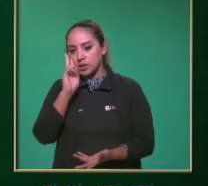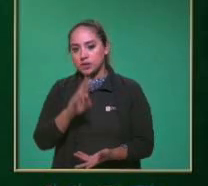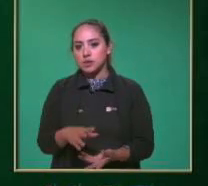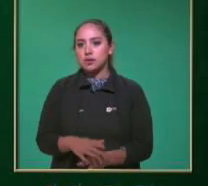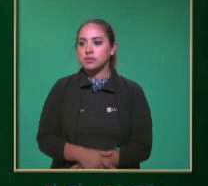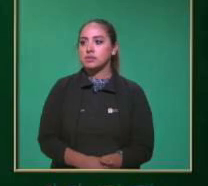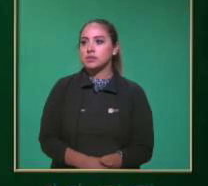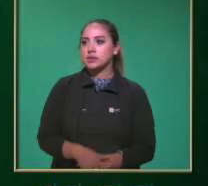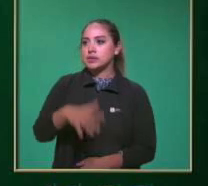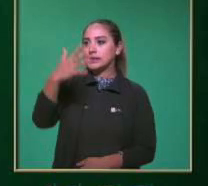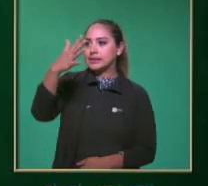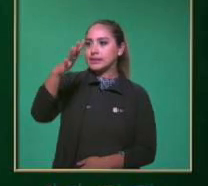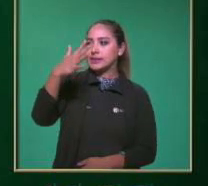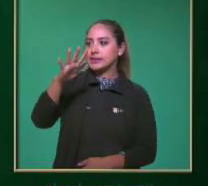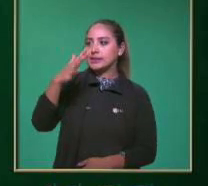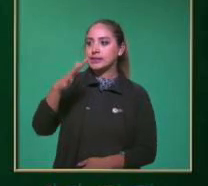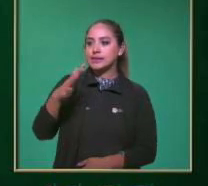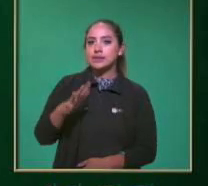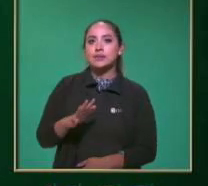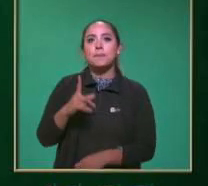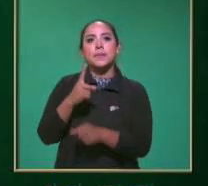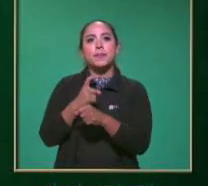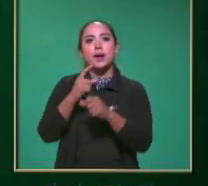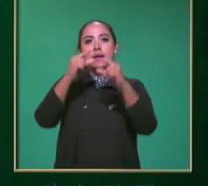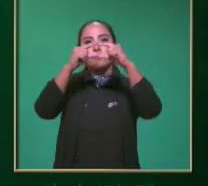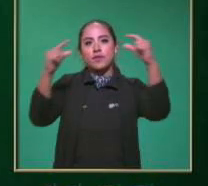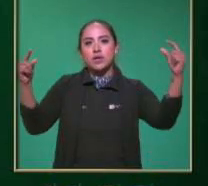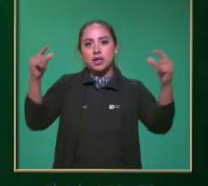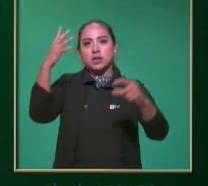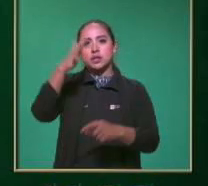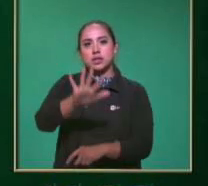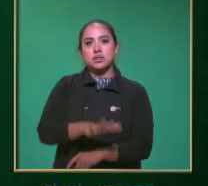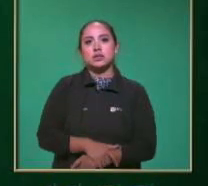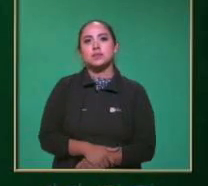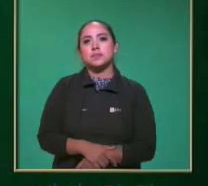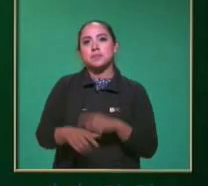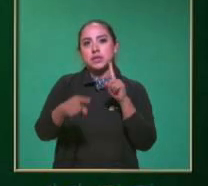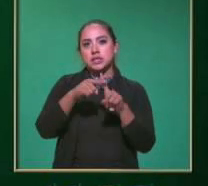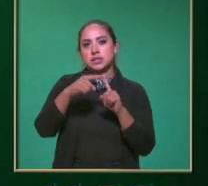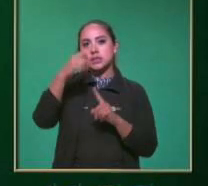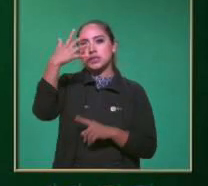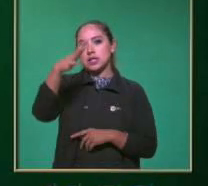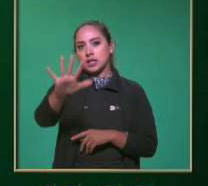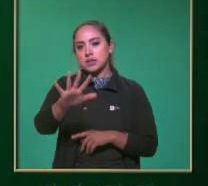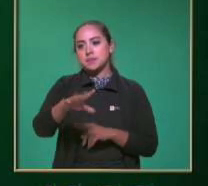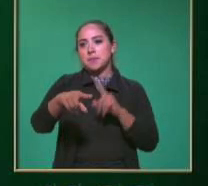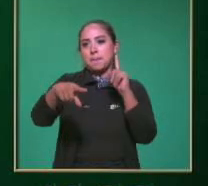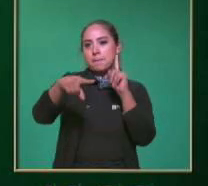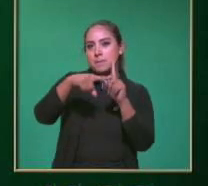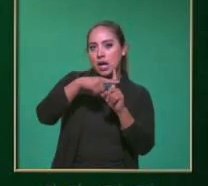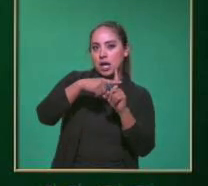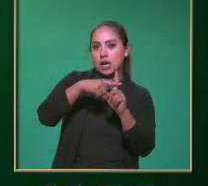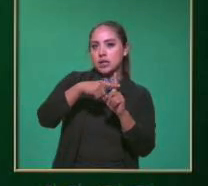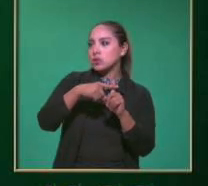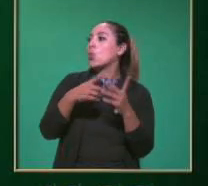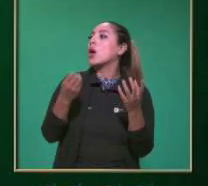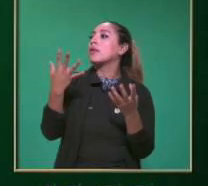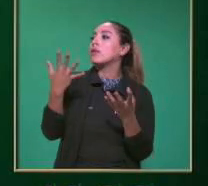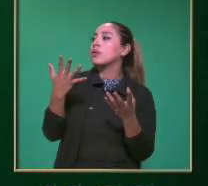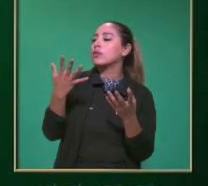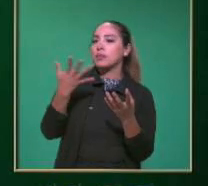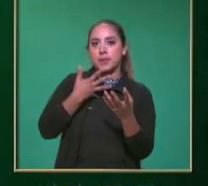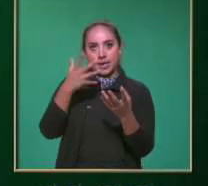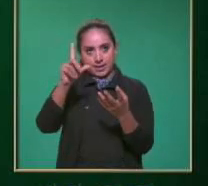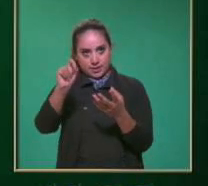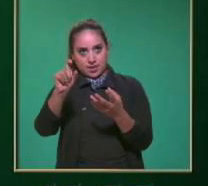contar de 10 en 10. Aquí está la primera fila que son 10 más 10. ¿Cuánto va? Llevamos